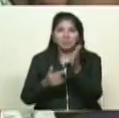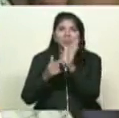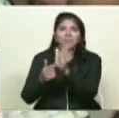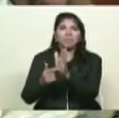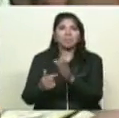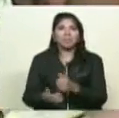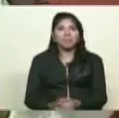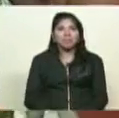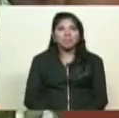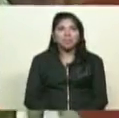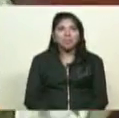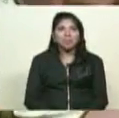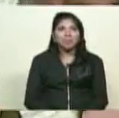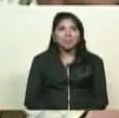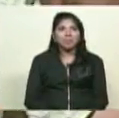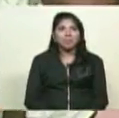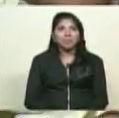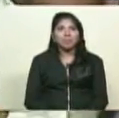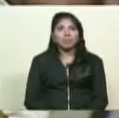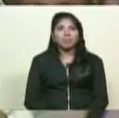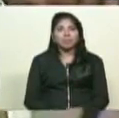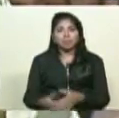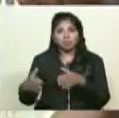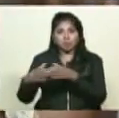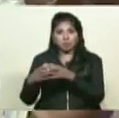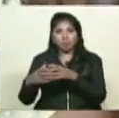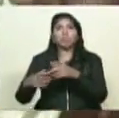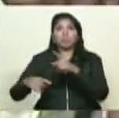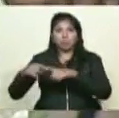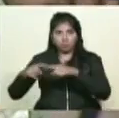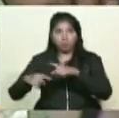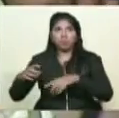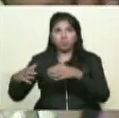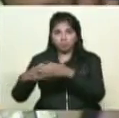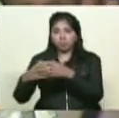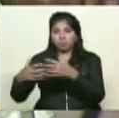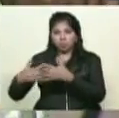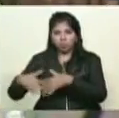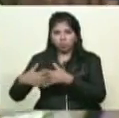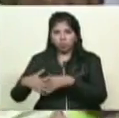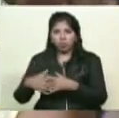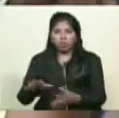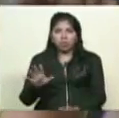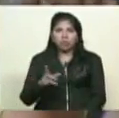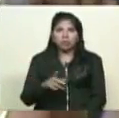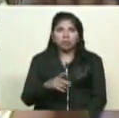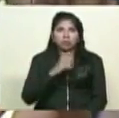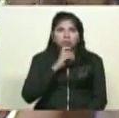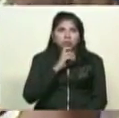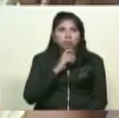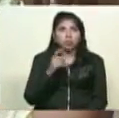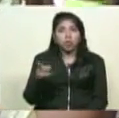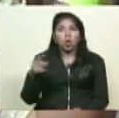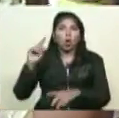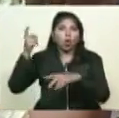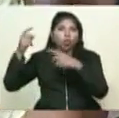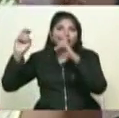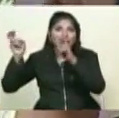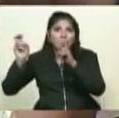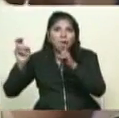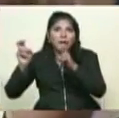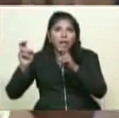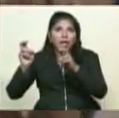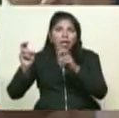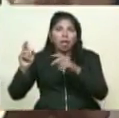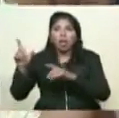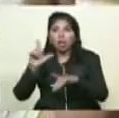efectiva esa. Pues. Va a traer la materia prima directamente al laboratorio y no se le van a entregar más divisas, señor presidente, porque ese es otro tema. En el